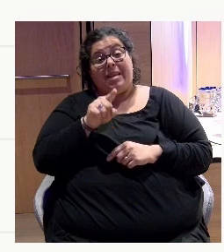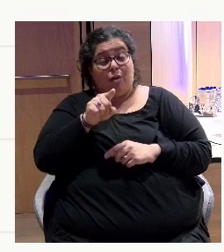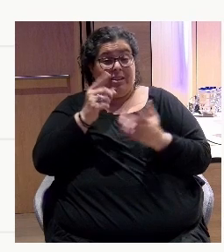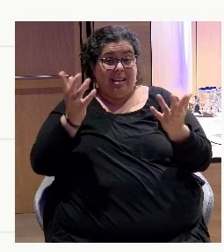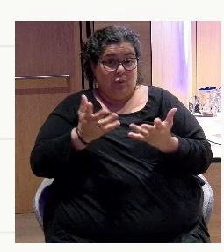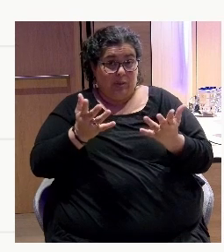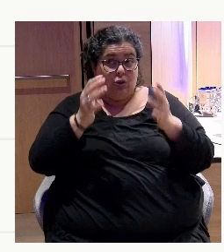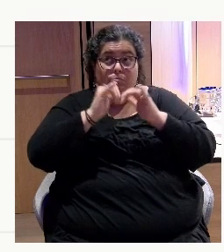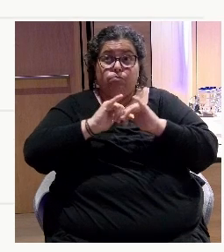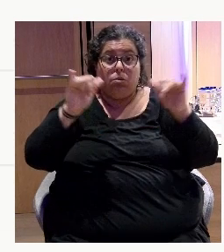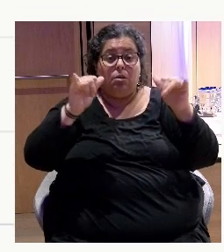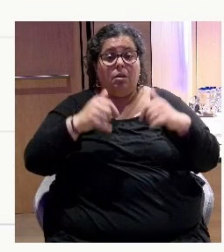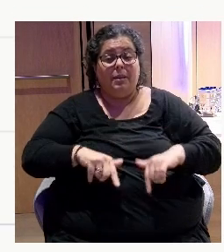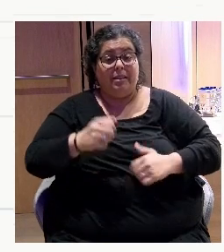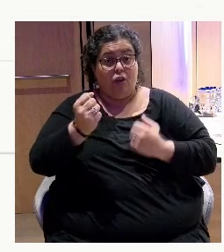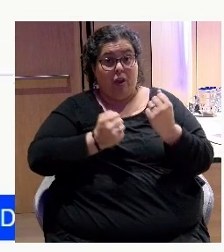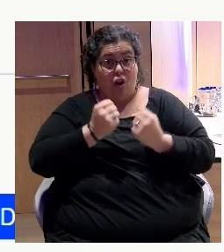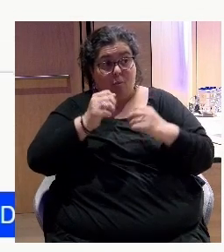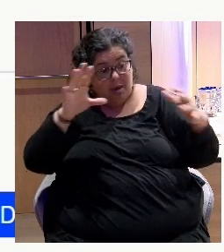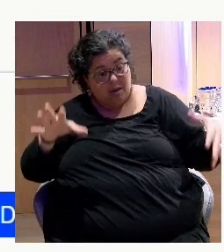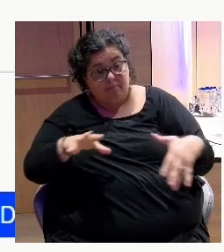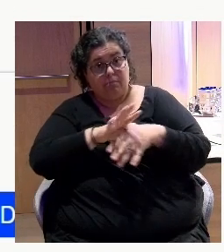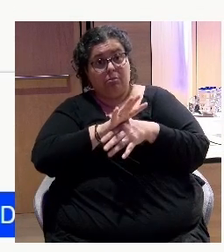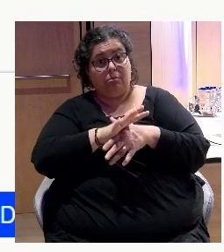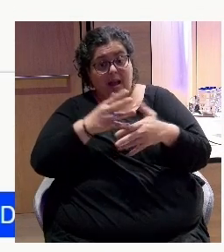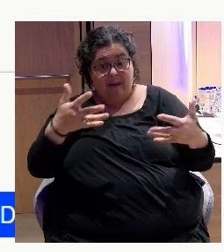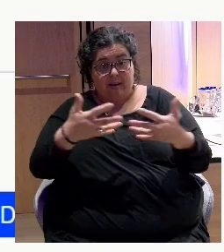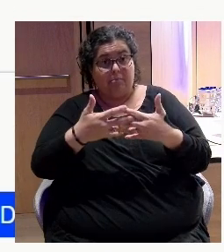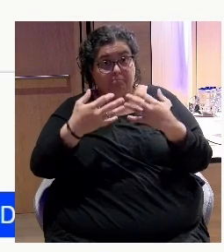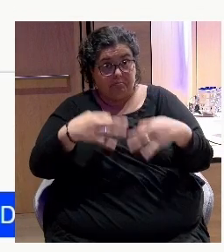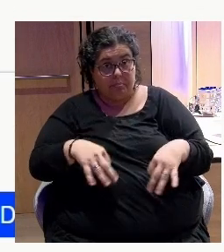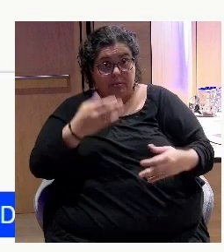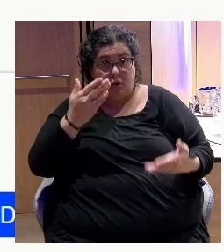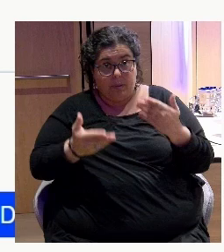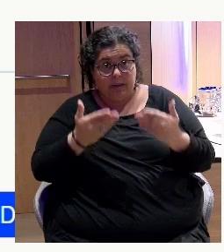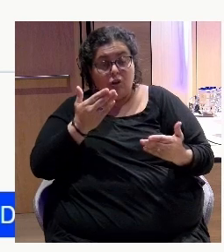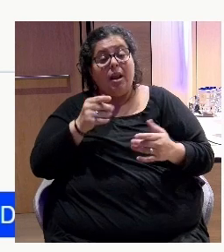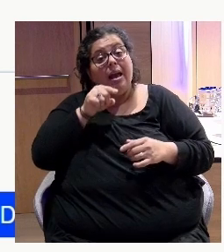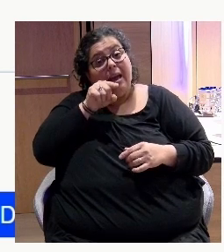Economía, y al final, que esto es lo que más se usa en general,